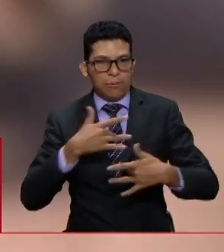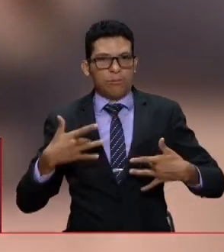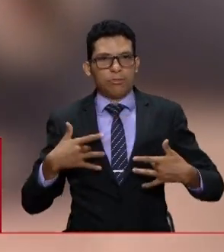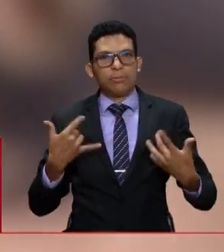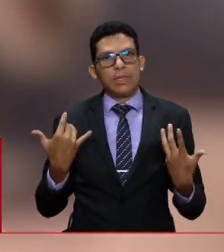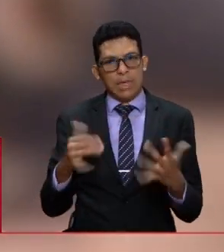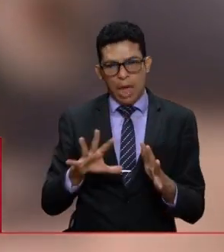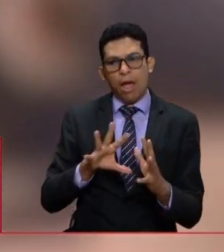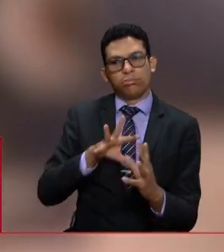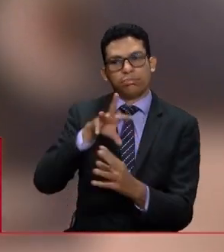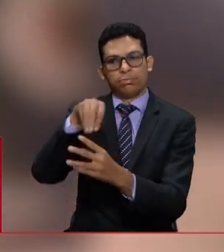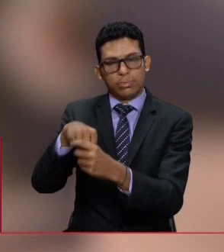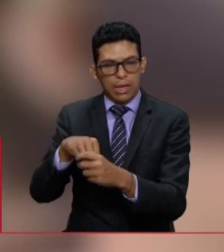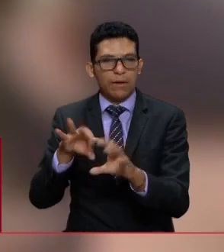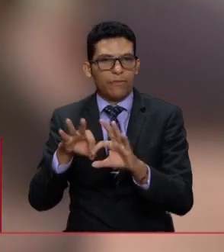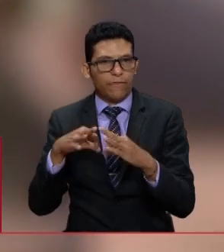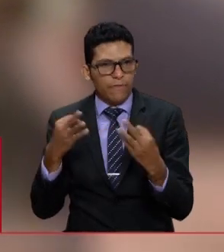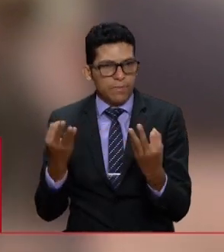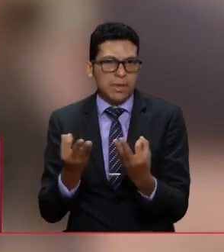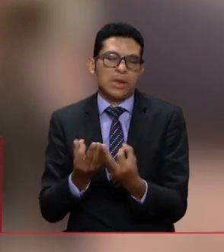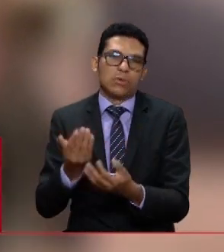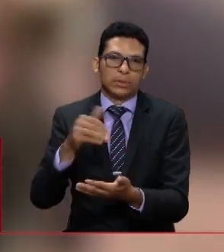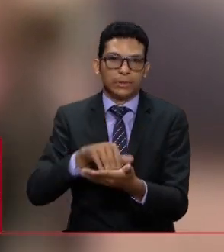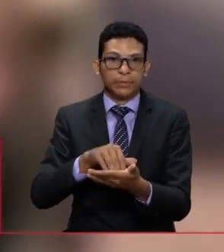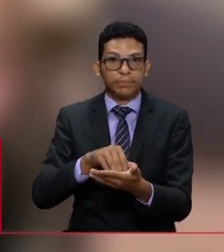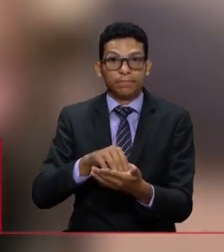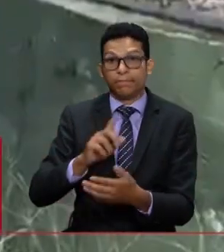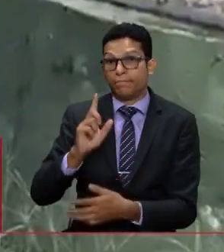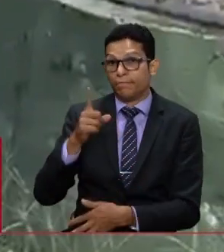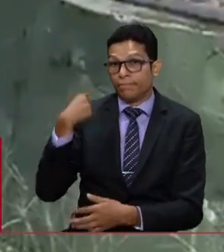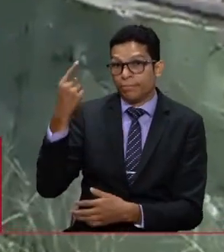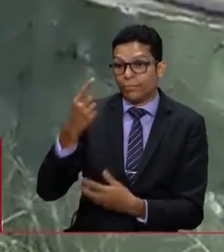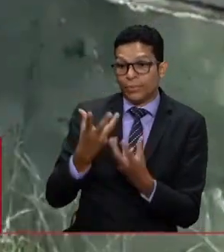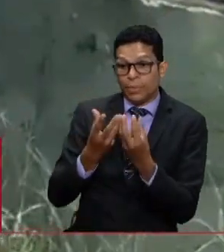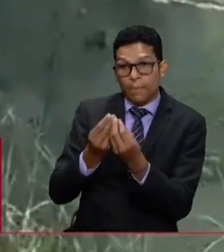a su familia. Entre tanto, las autoridades no descartan que esa